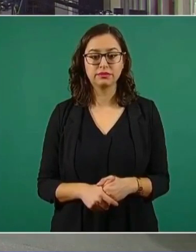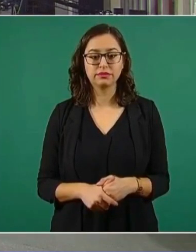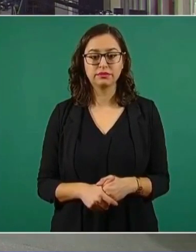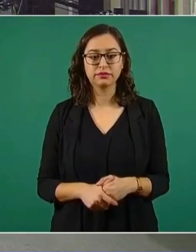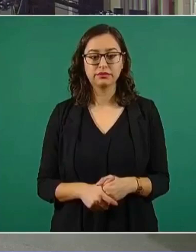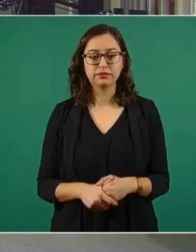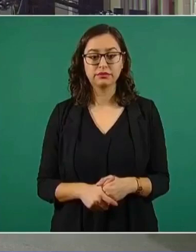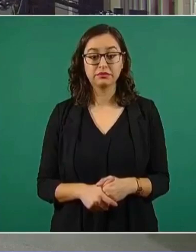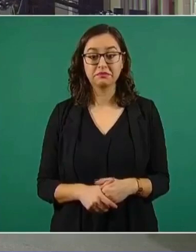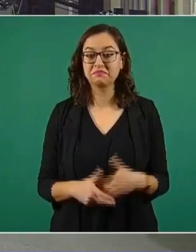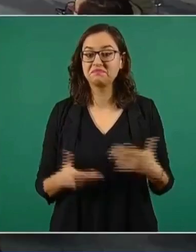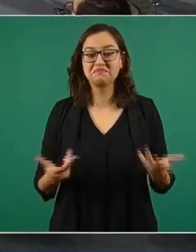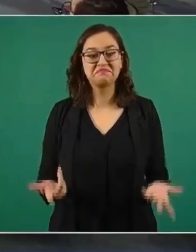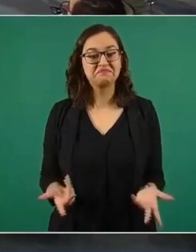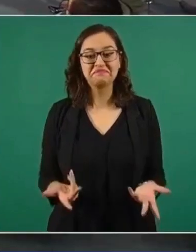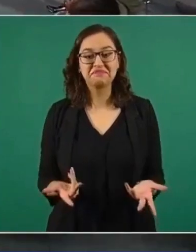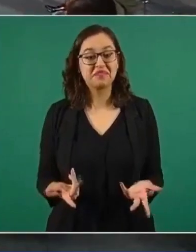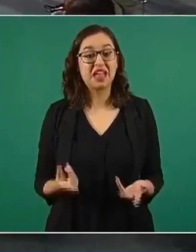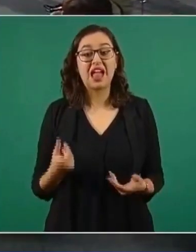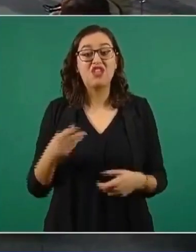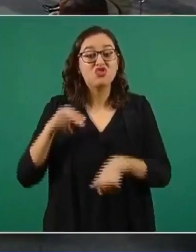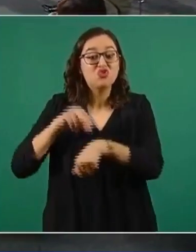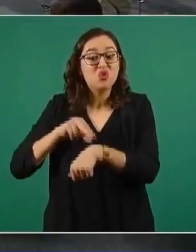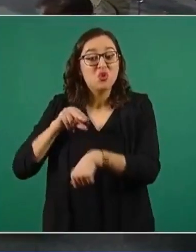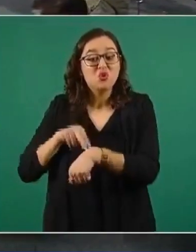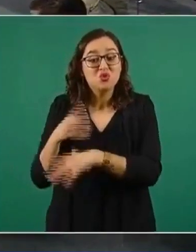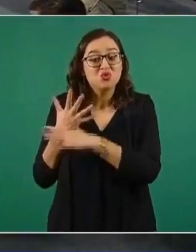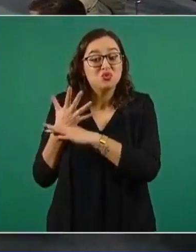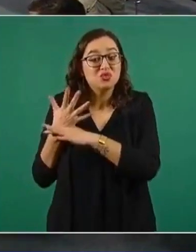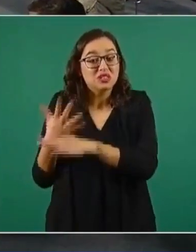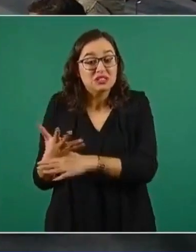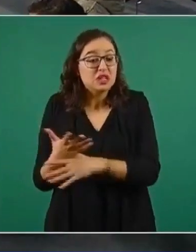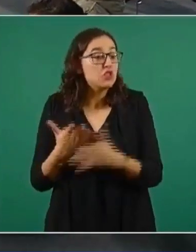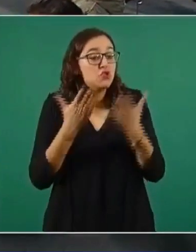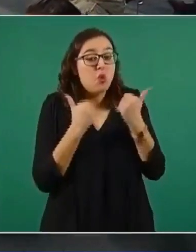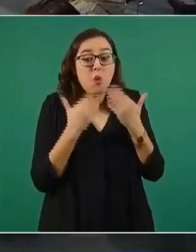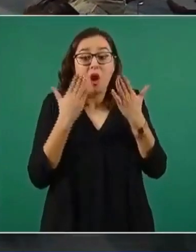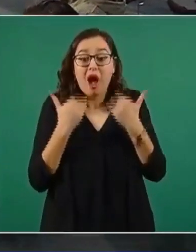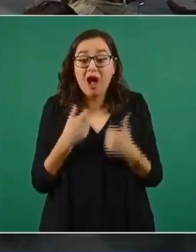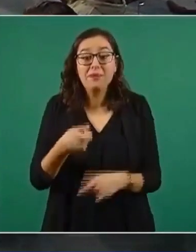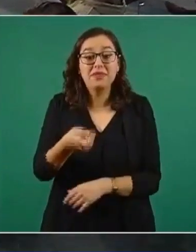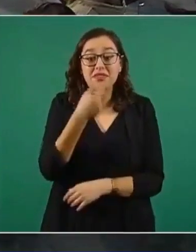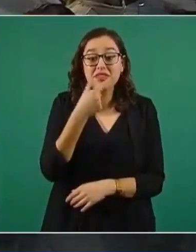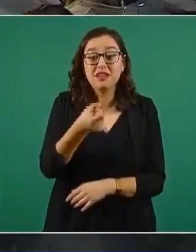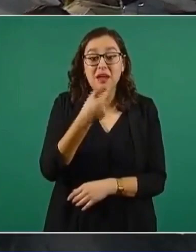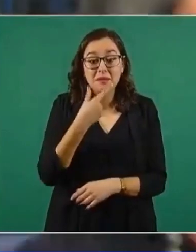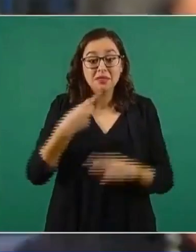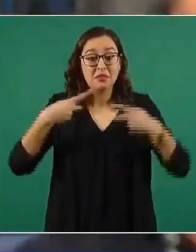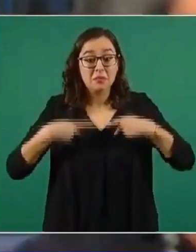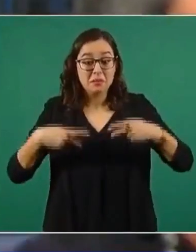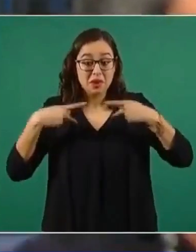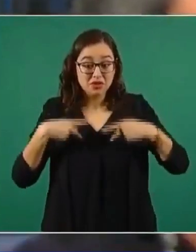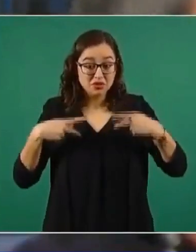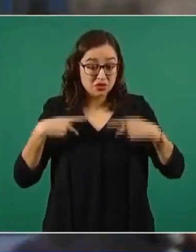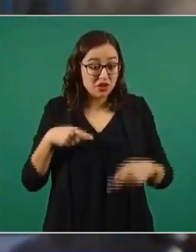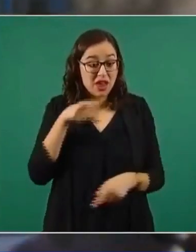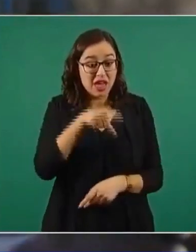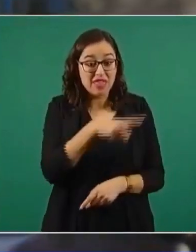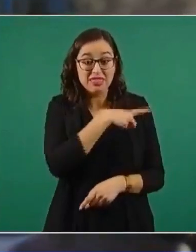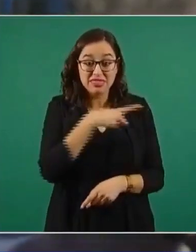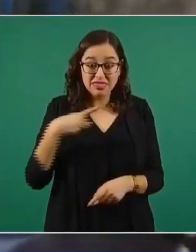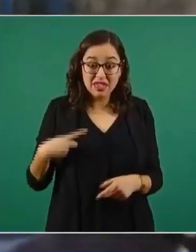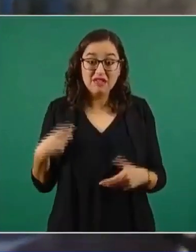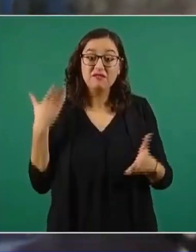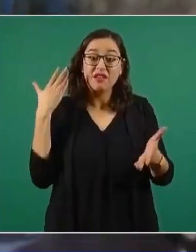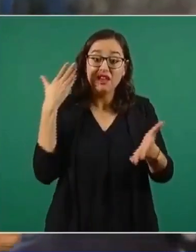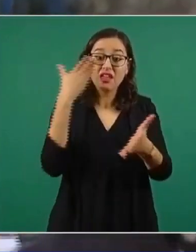le recetan los médicos que están con sus pacientes adentro. Van a la farmacia y me dijeron los dueños de las